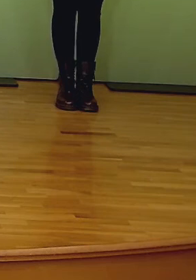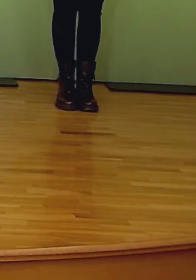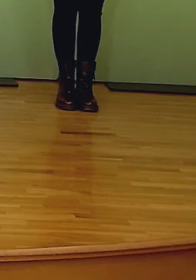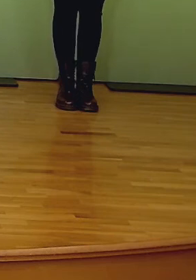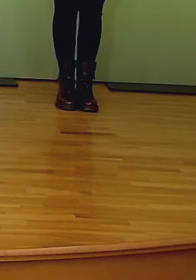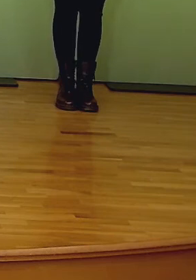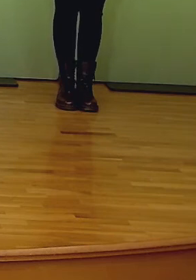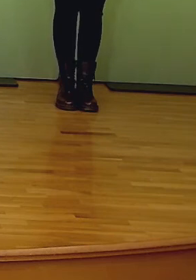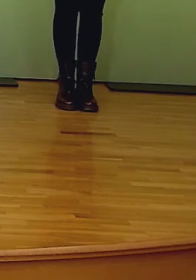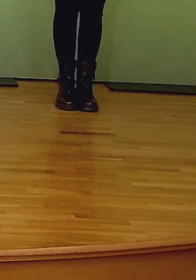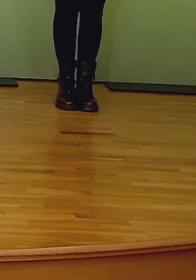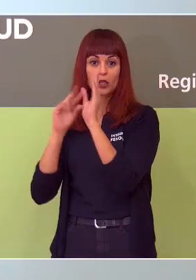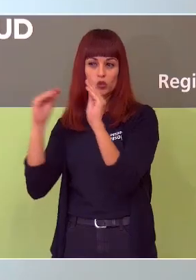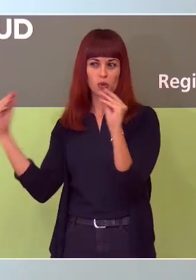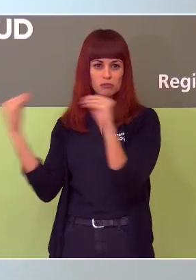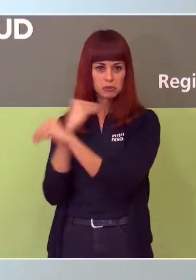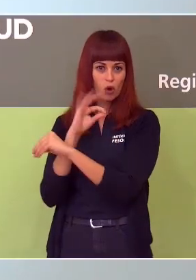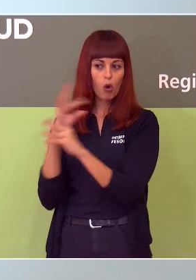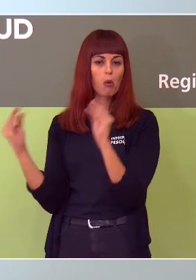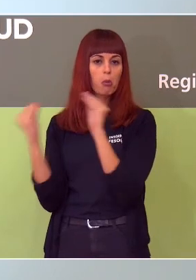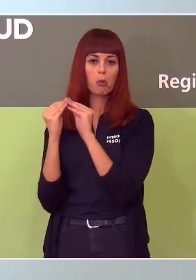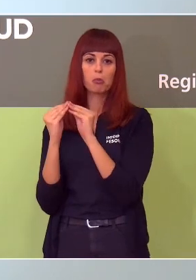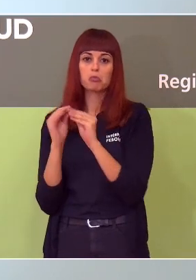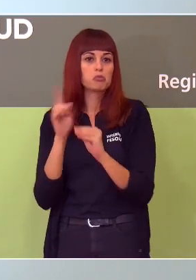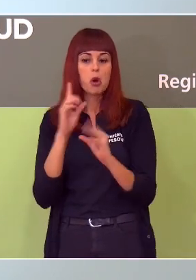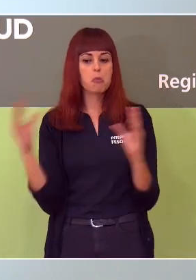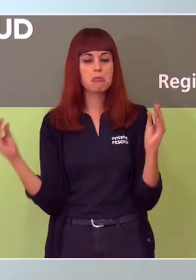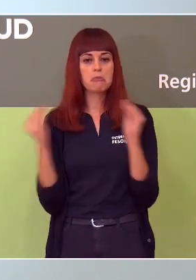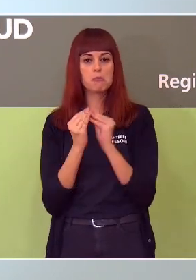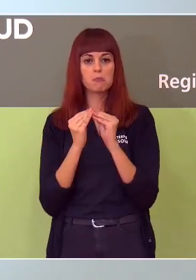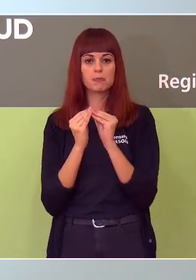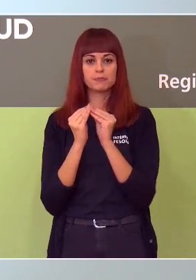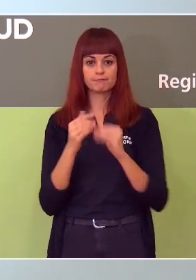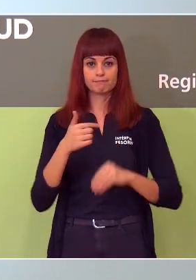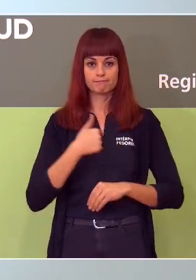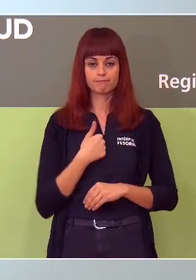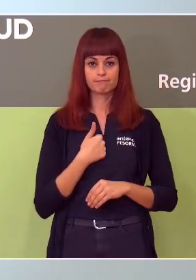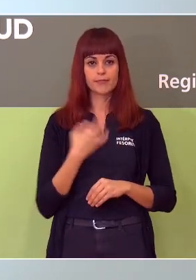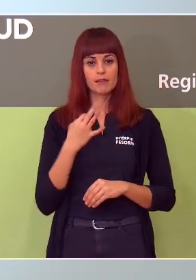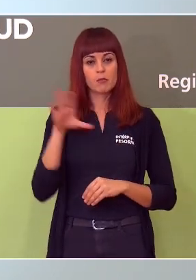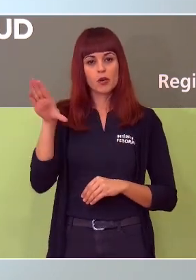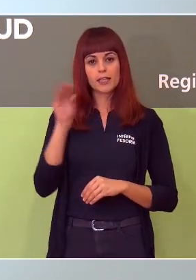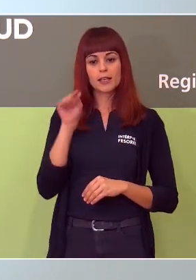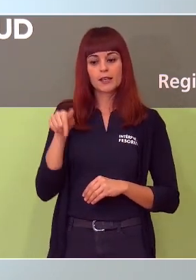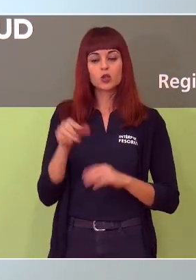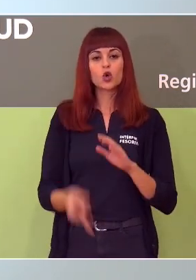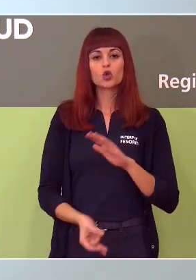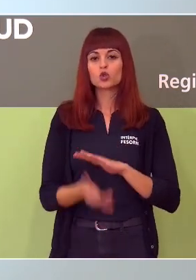los criterios sobre las pruebas en residencias? No hay discrepancia. Hay que entender que esto surge un poco